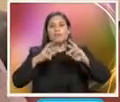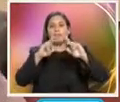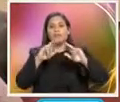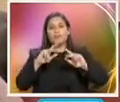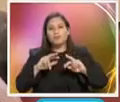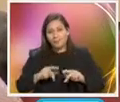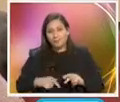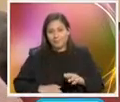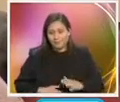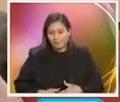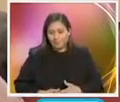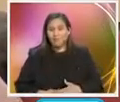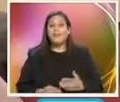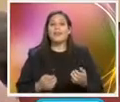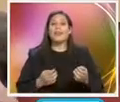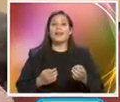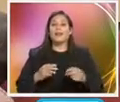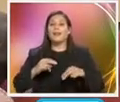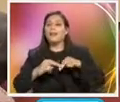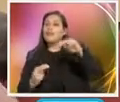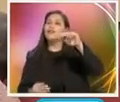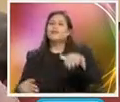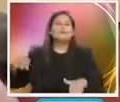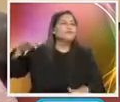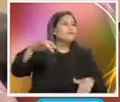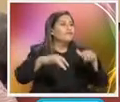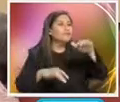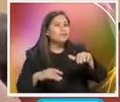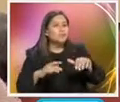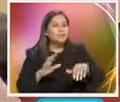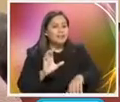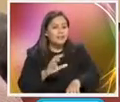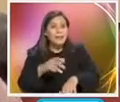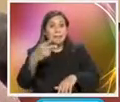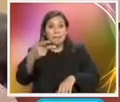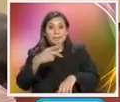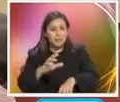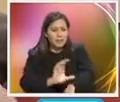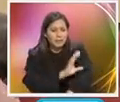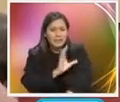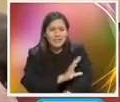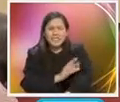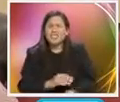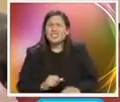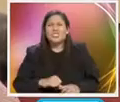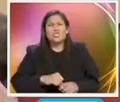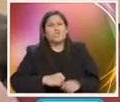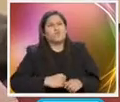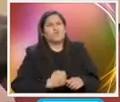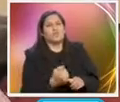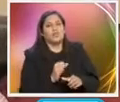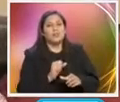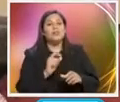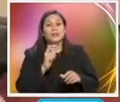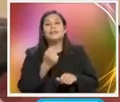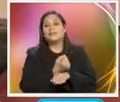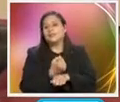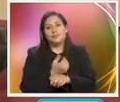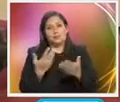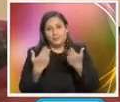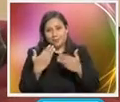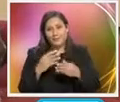Okay. Si yo estoy haciendo un ejercicio vigoroso, puedo tener calambres en las piernas o en los brazos que en ese momento están menos